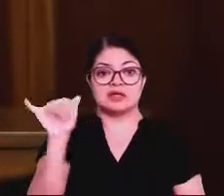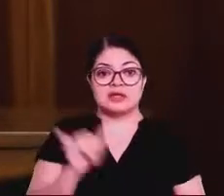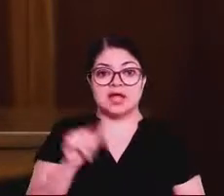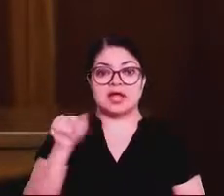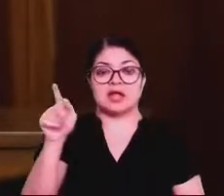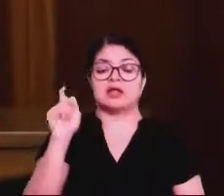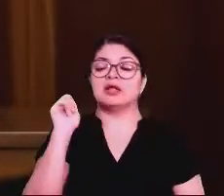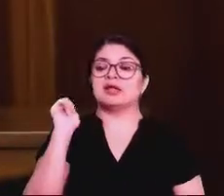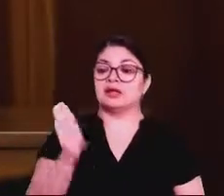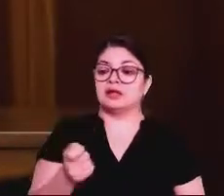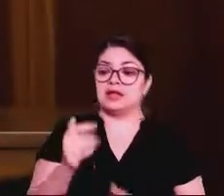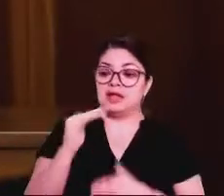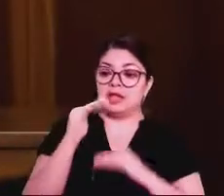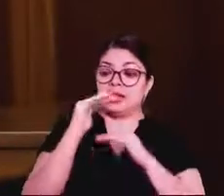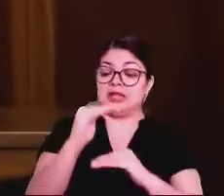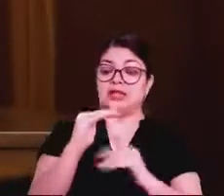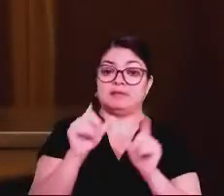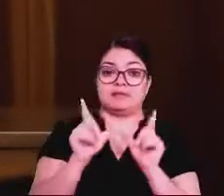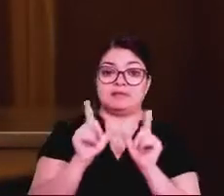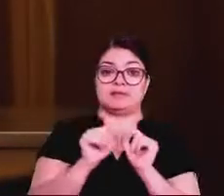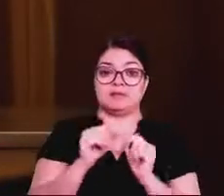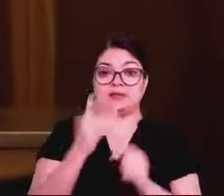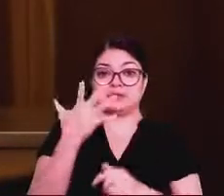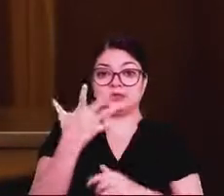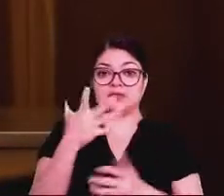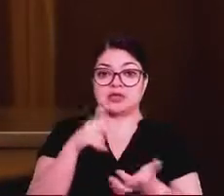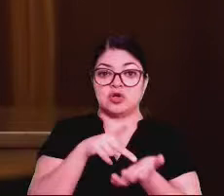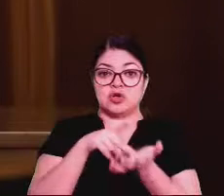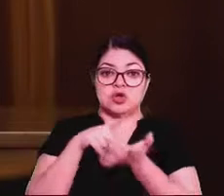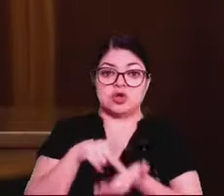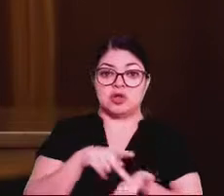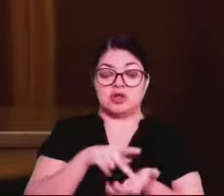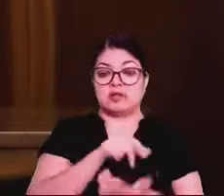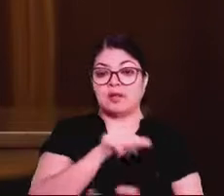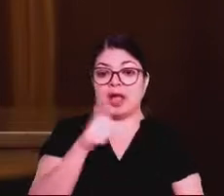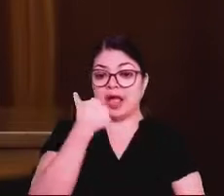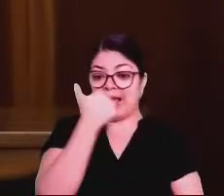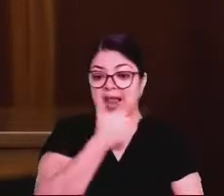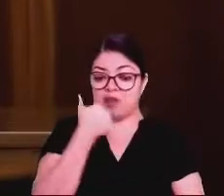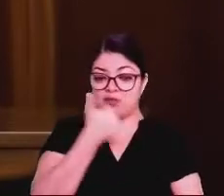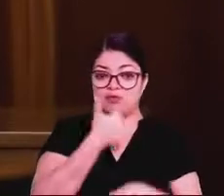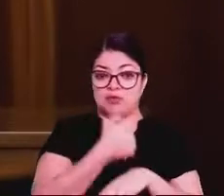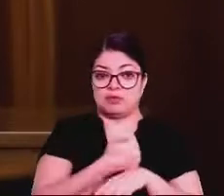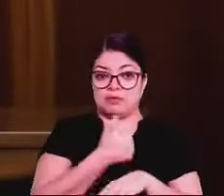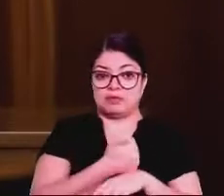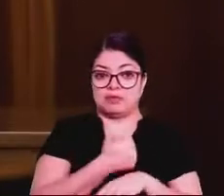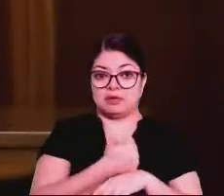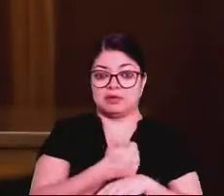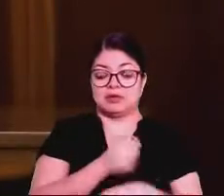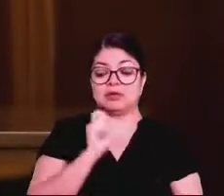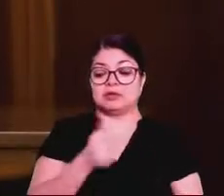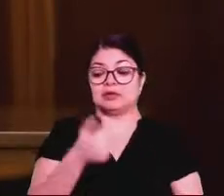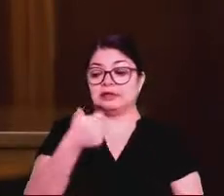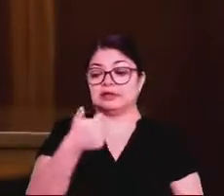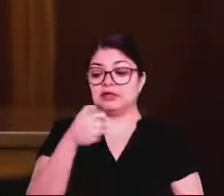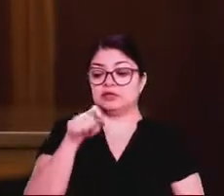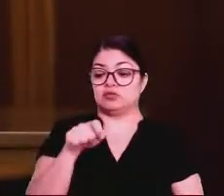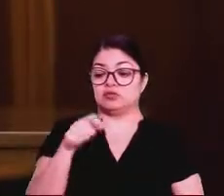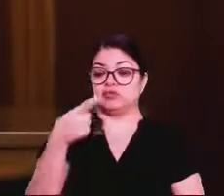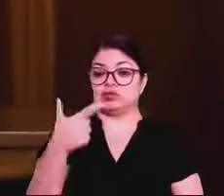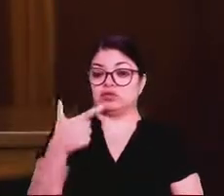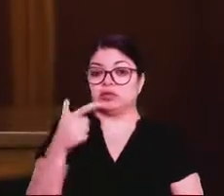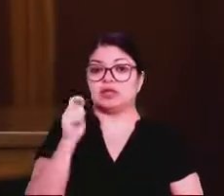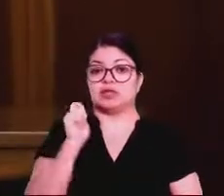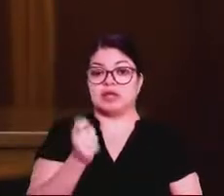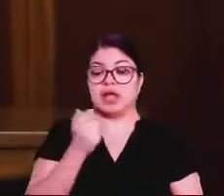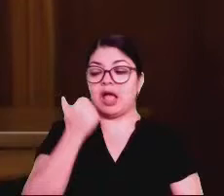límite máximo de 5 kilogramos para los alumnos de primaria y de 6.7 para los